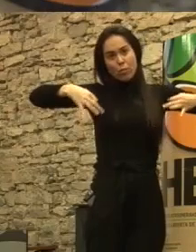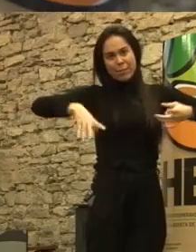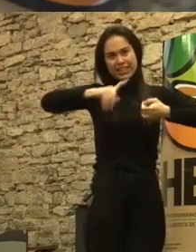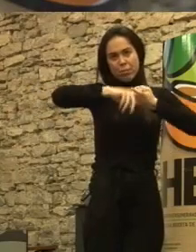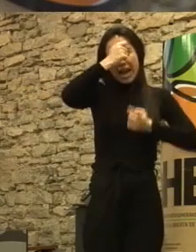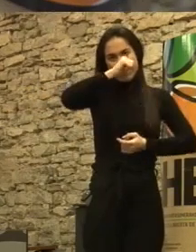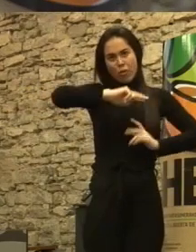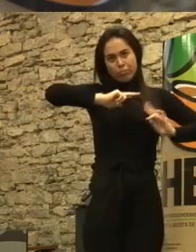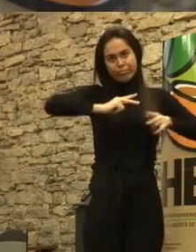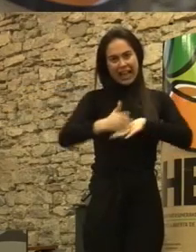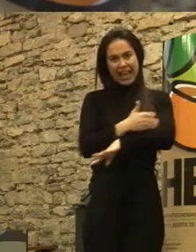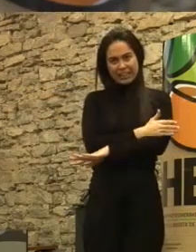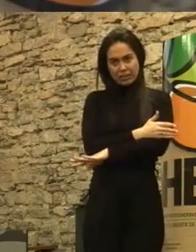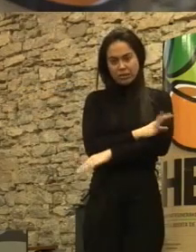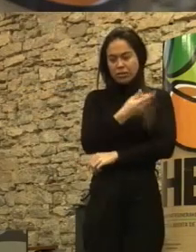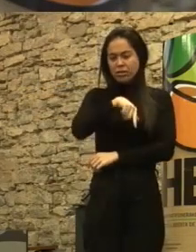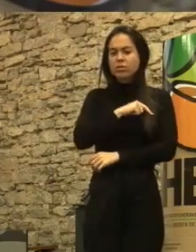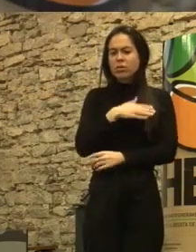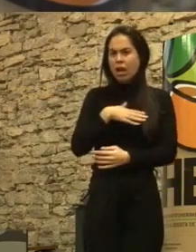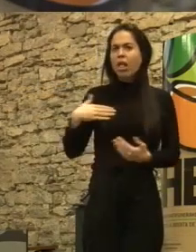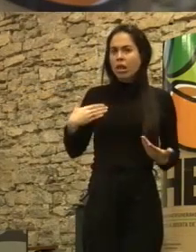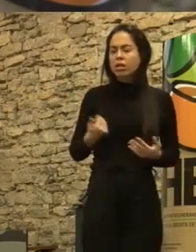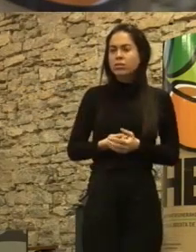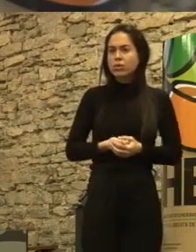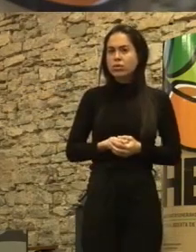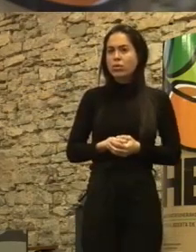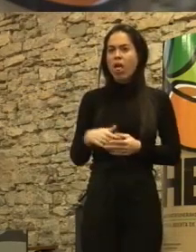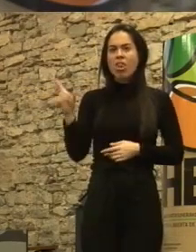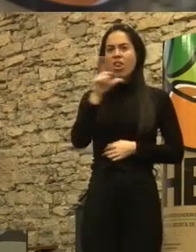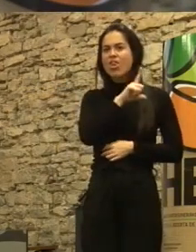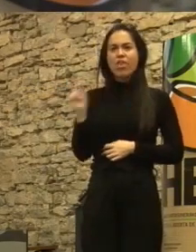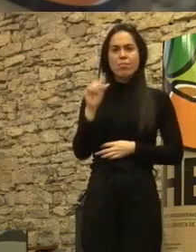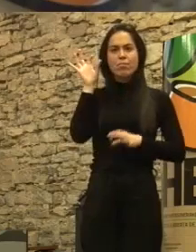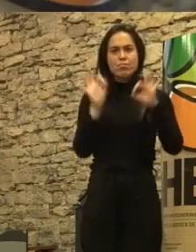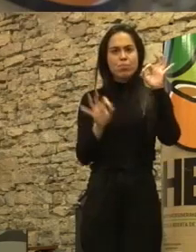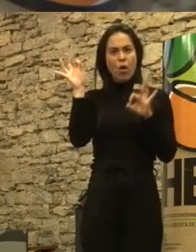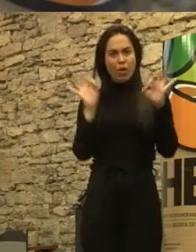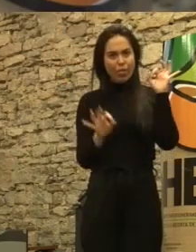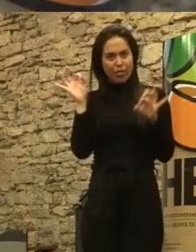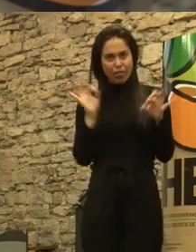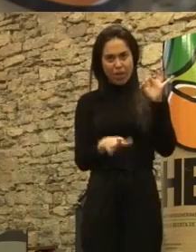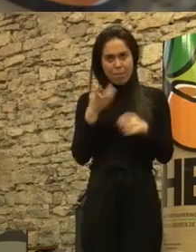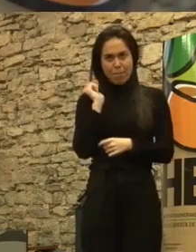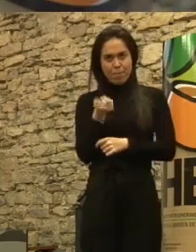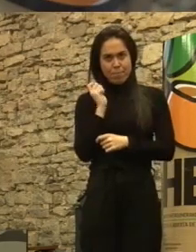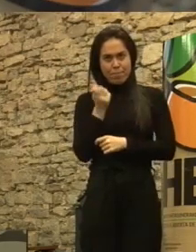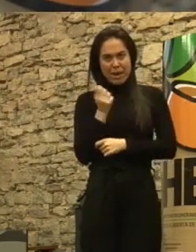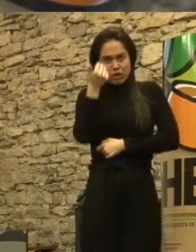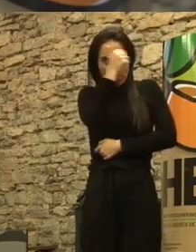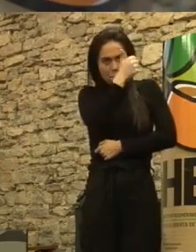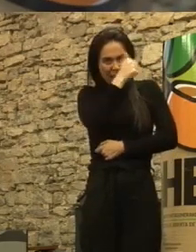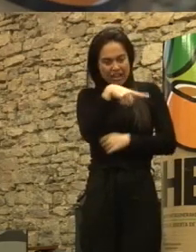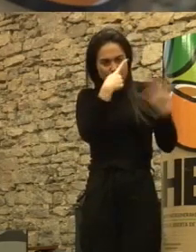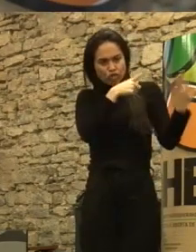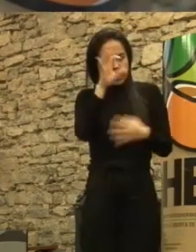mujer, y queremos que efectivamente que sea el 100% de la pensión del marido lo que le quede y no el